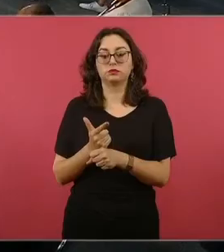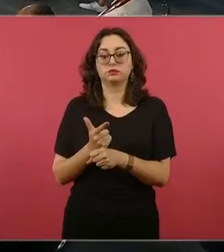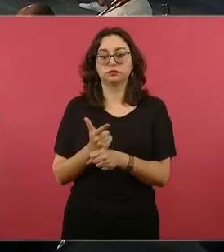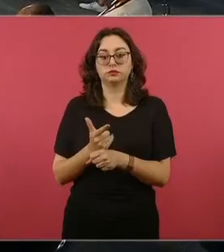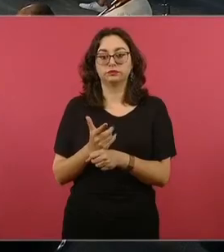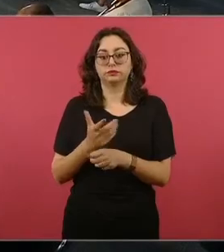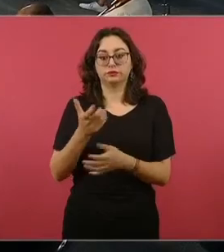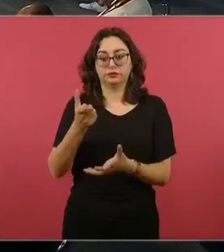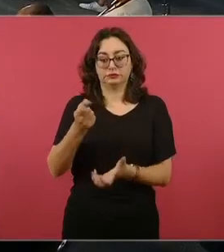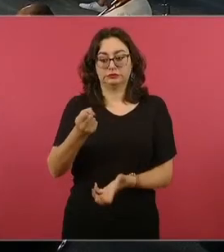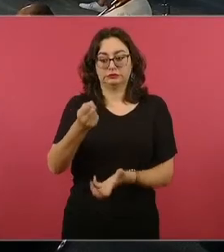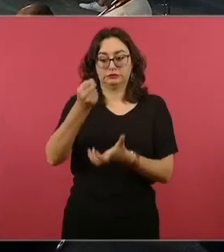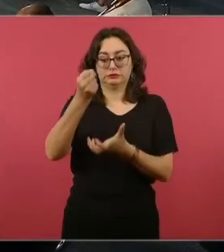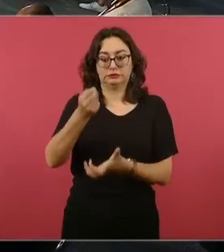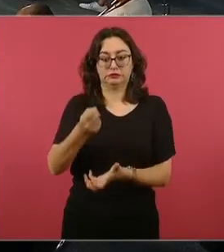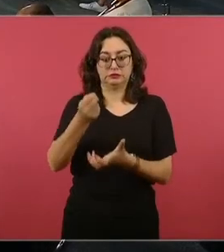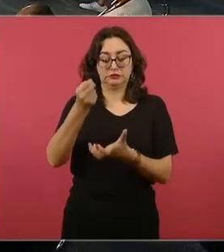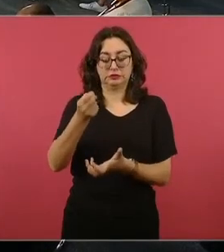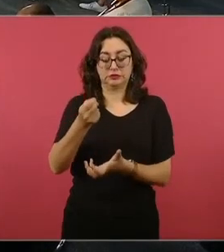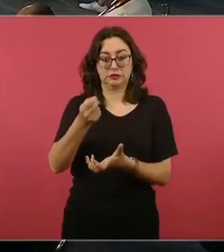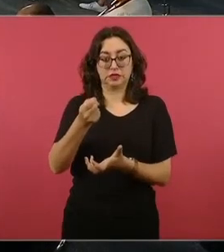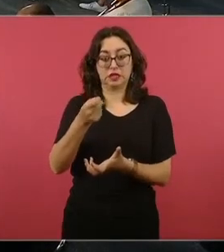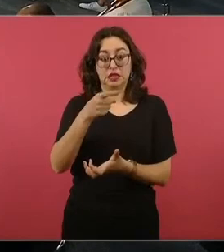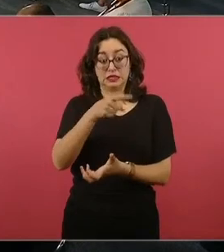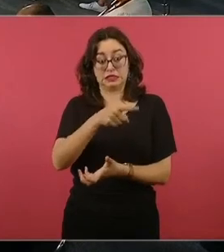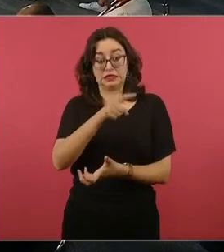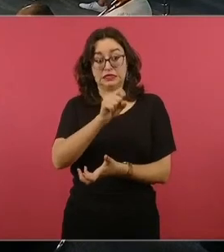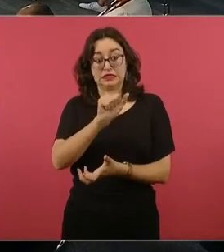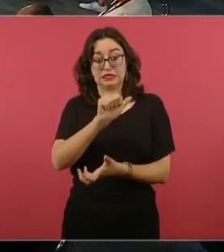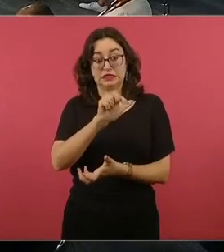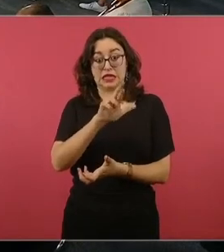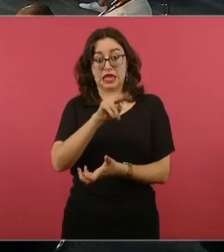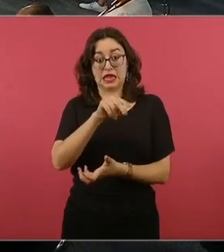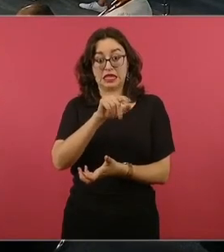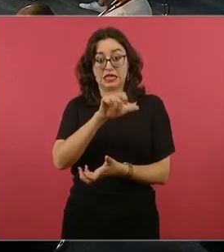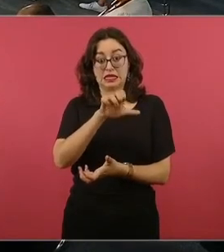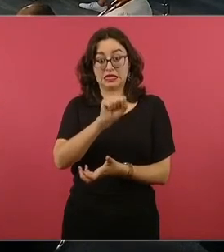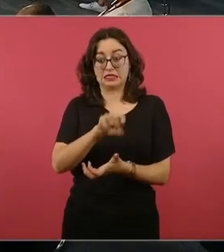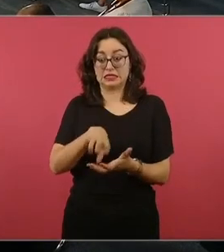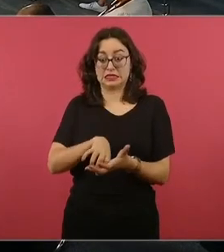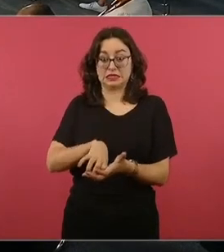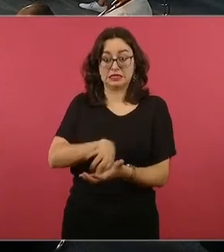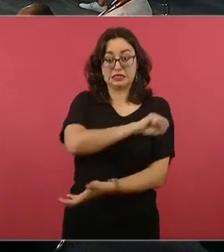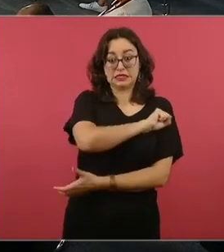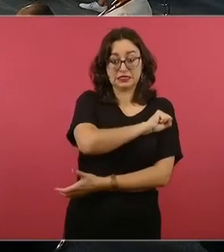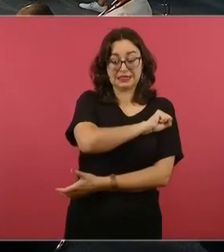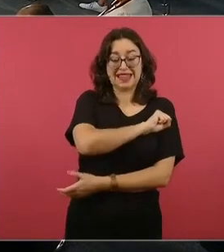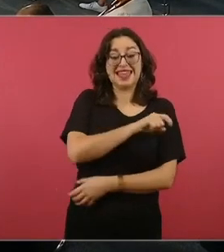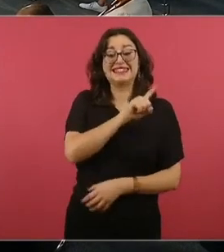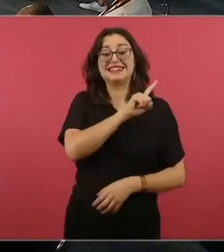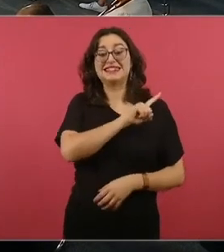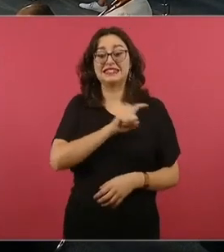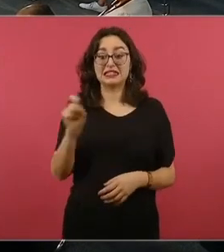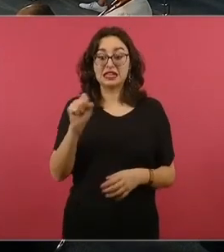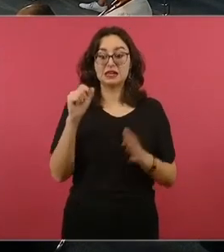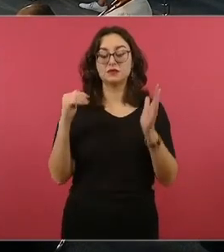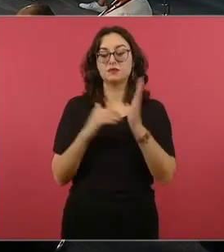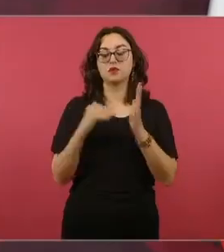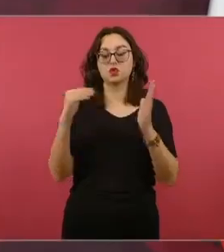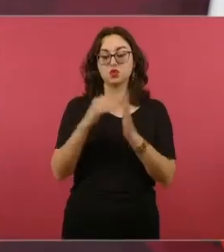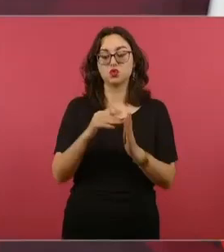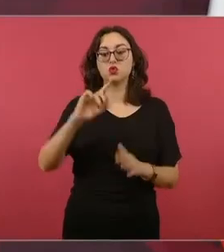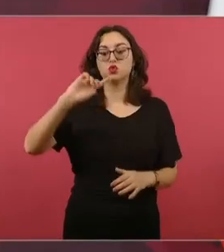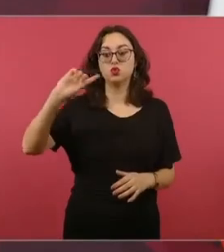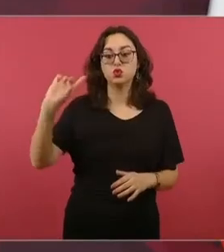capital que sacó Raúl Salinas $100 millones en aquel